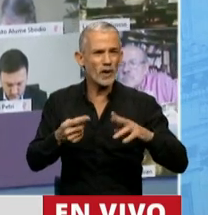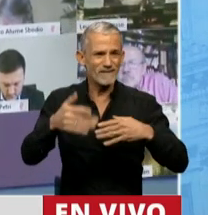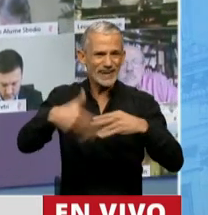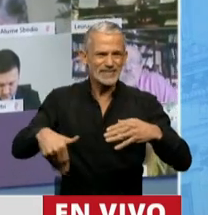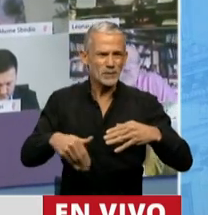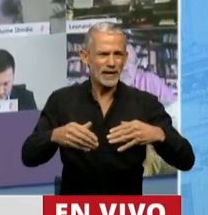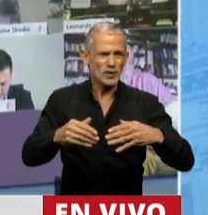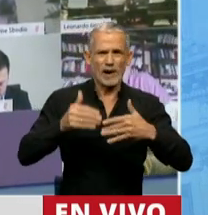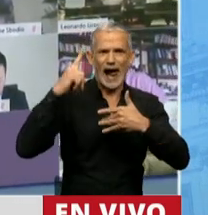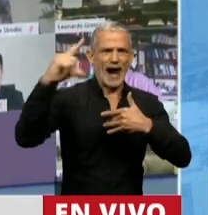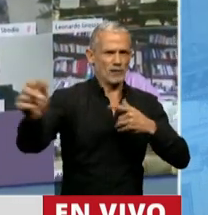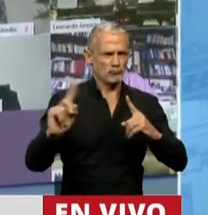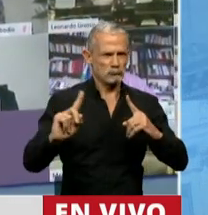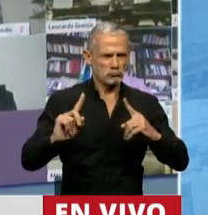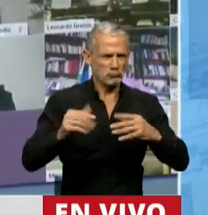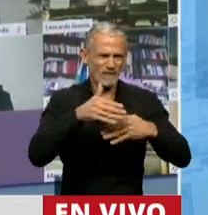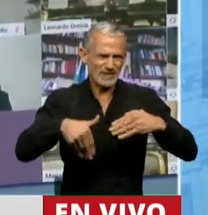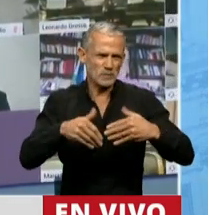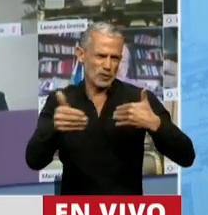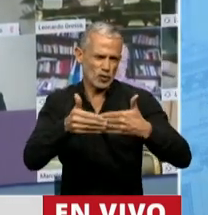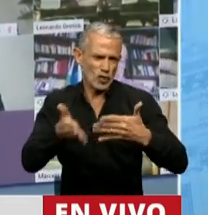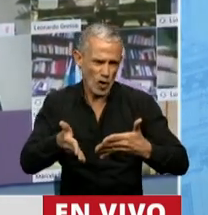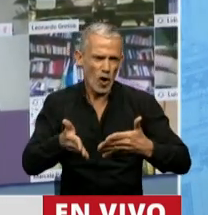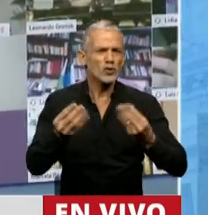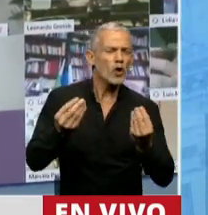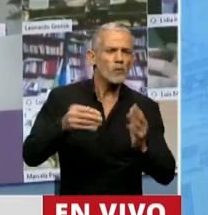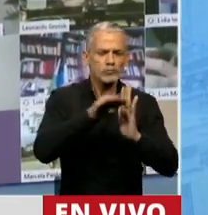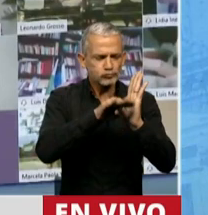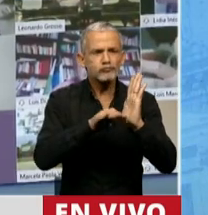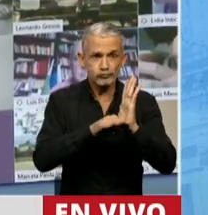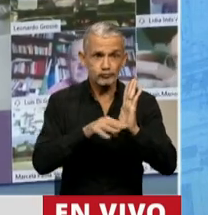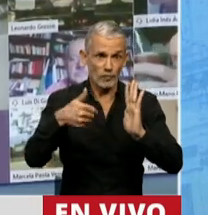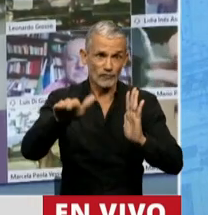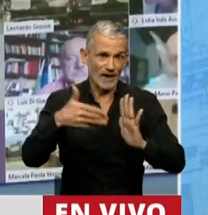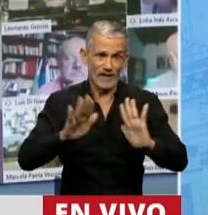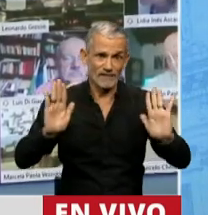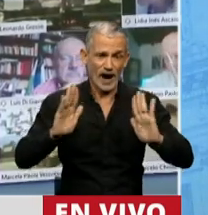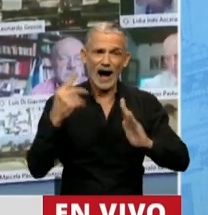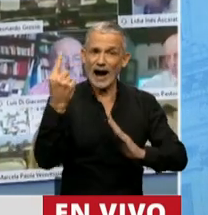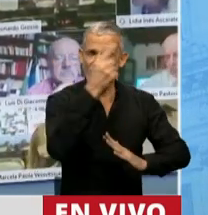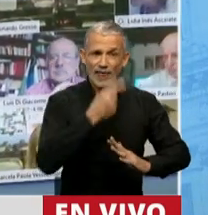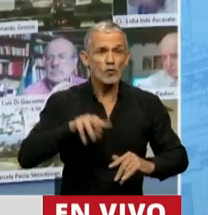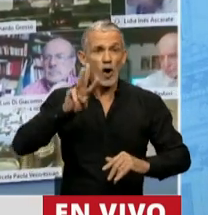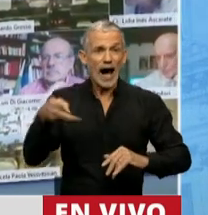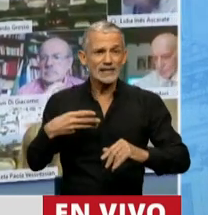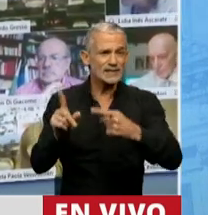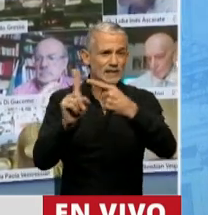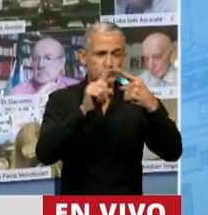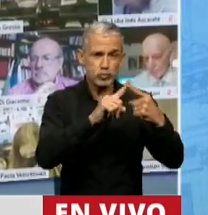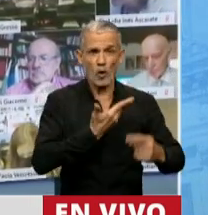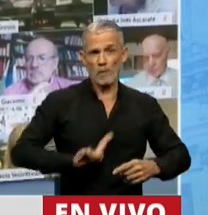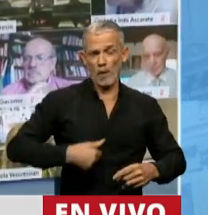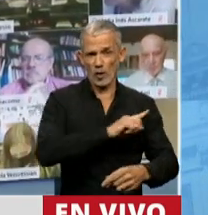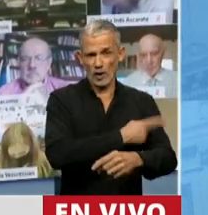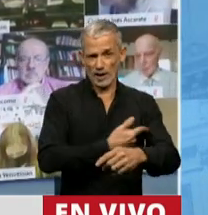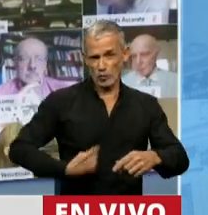plazo, sujetos a términos y condiciones a definir oportunamente por parte del Poder